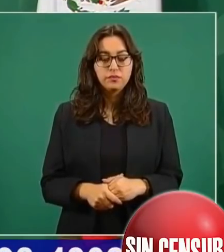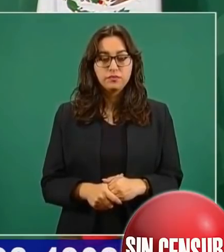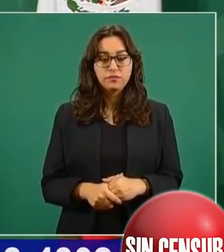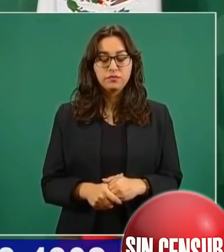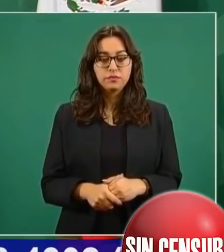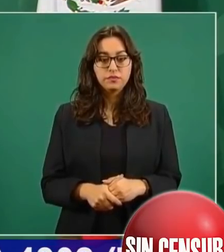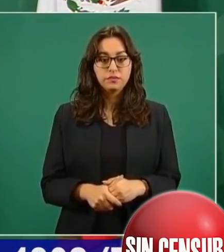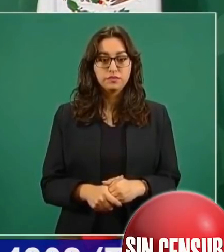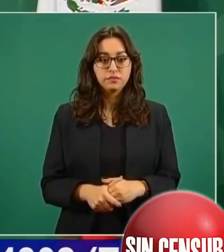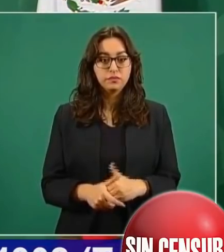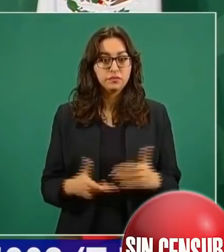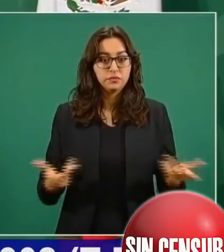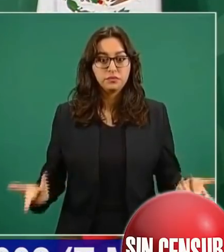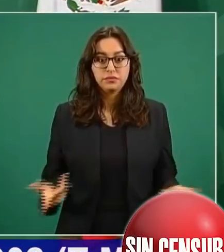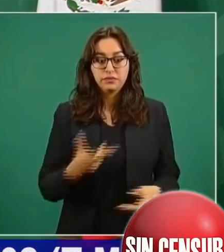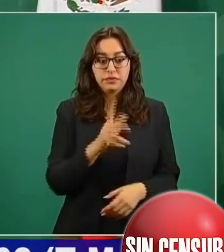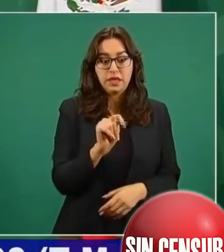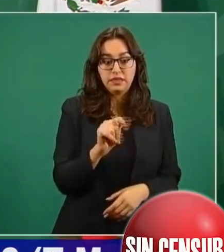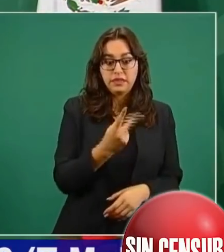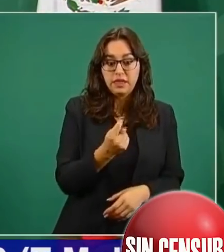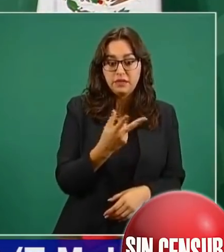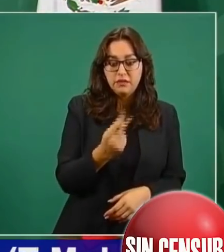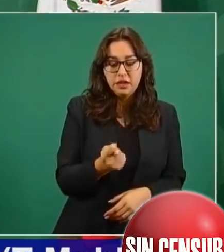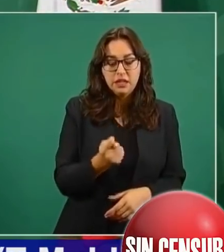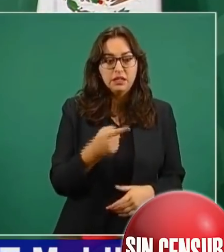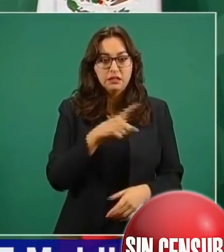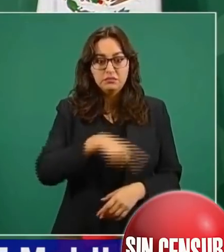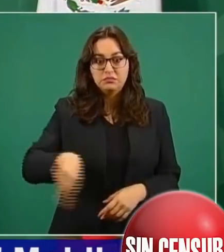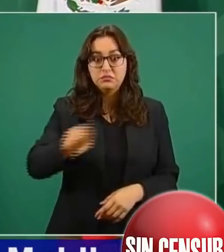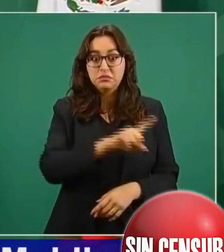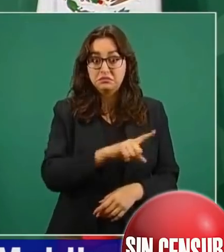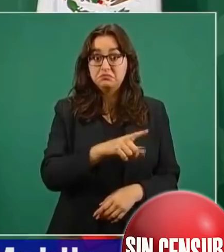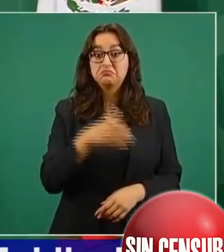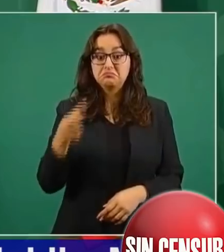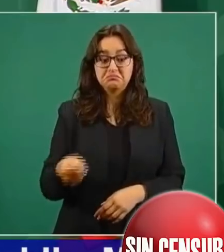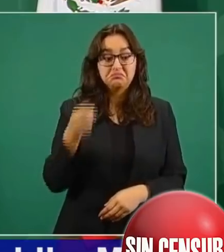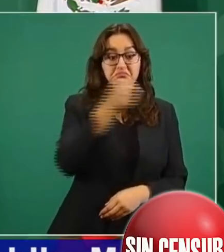casi los medios pusieron a un presidente.